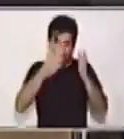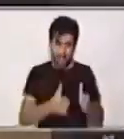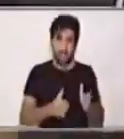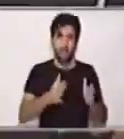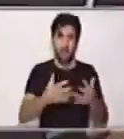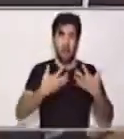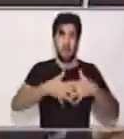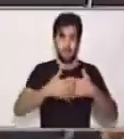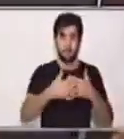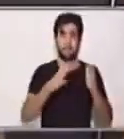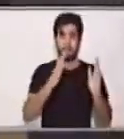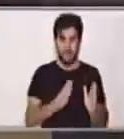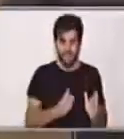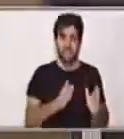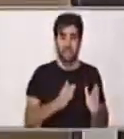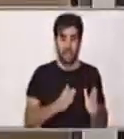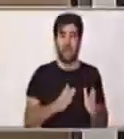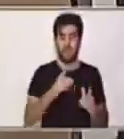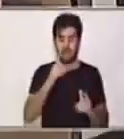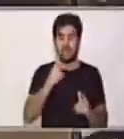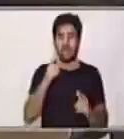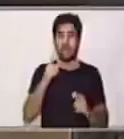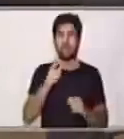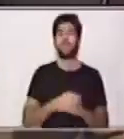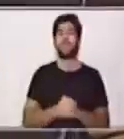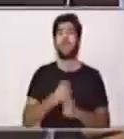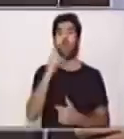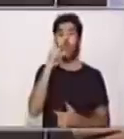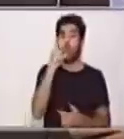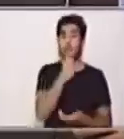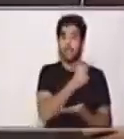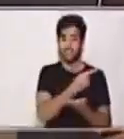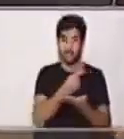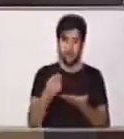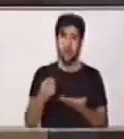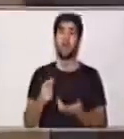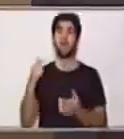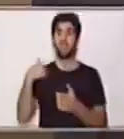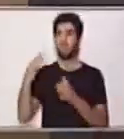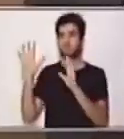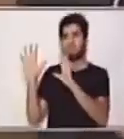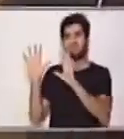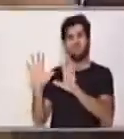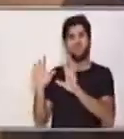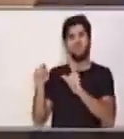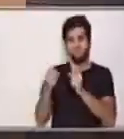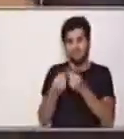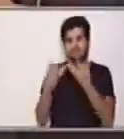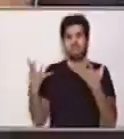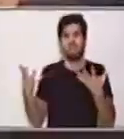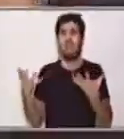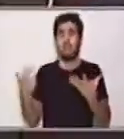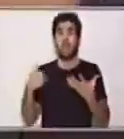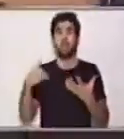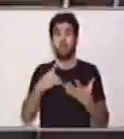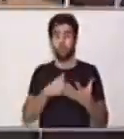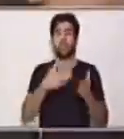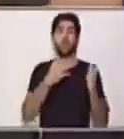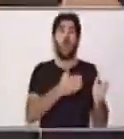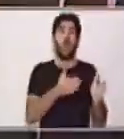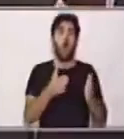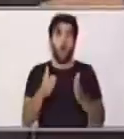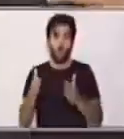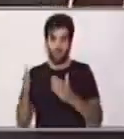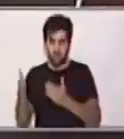Lo primero que vamos a hacer es con estos valores ordenarlos. De hecho, aquí ya